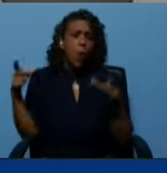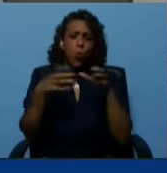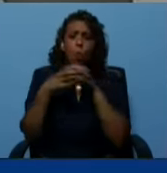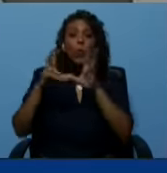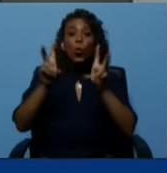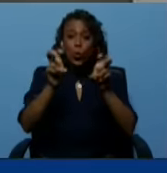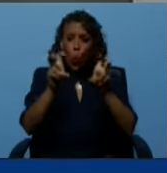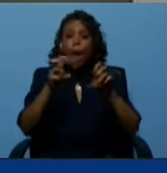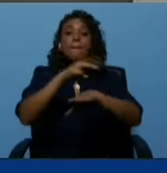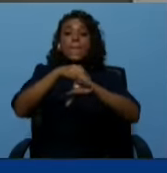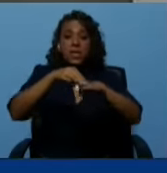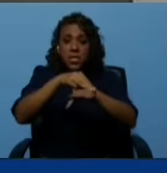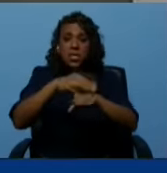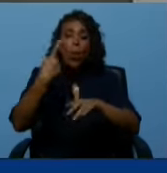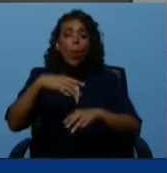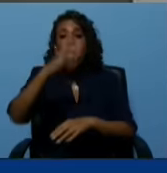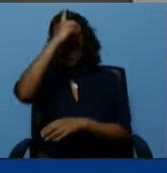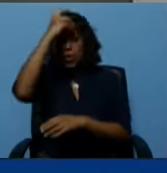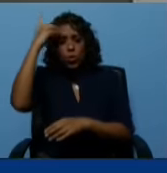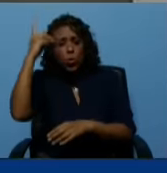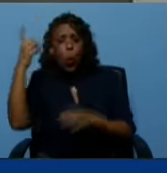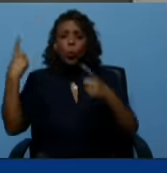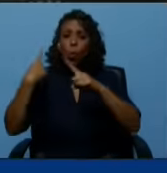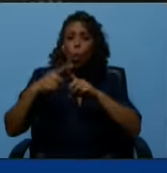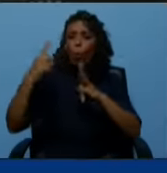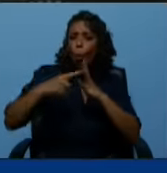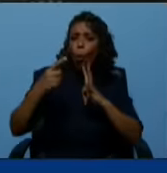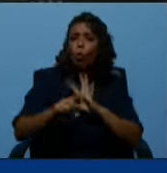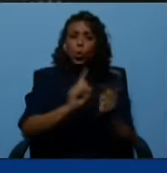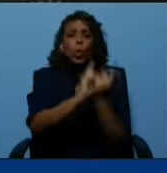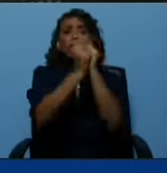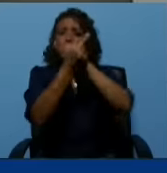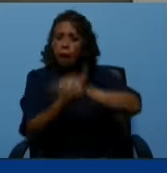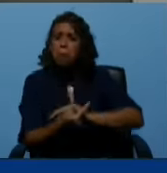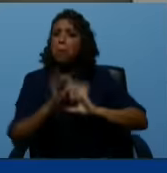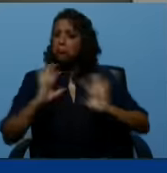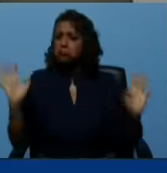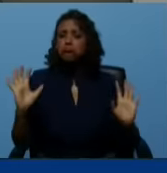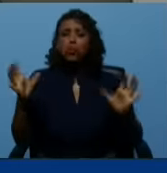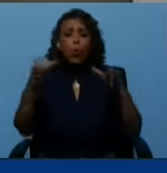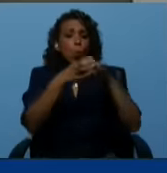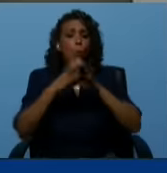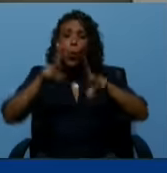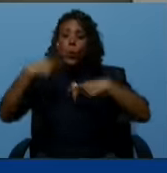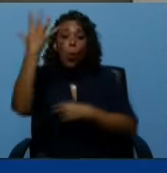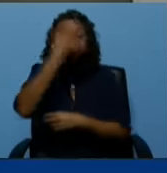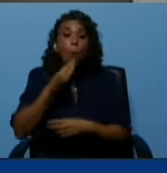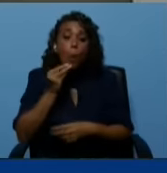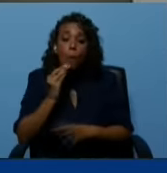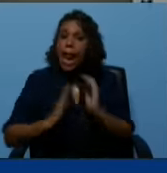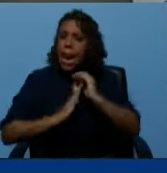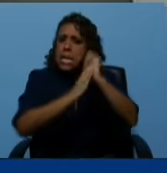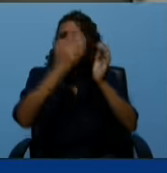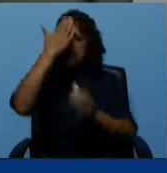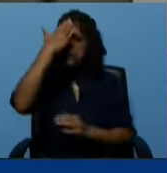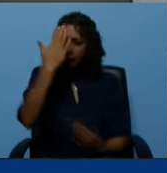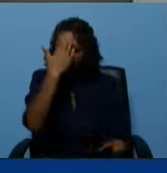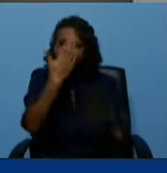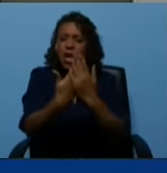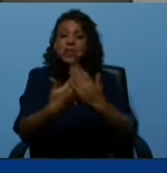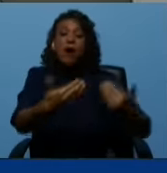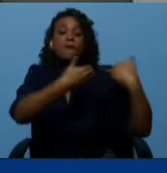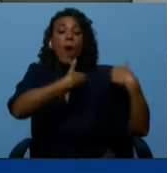nuevos ministros, como Diosdado, y otros compañeros y compañeras. Una camada nueva, jóvenes, al frente de